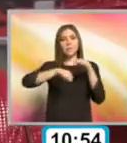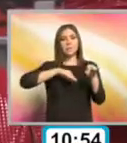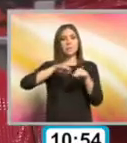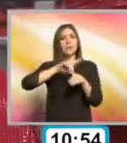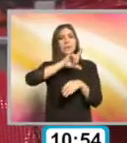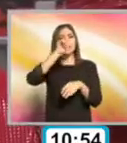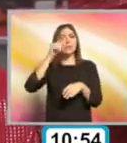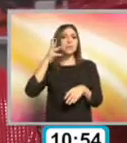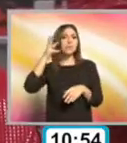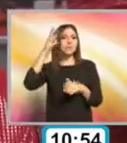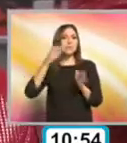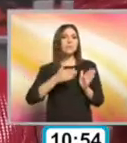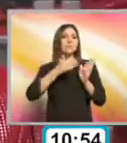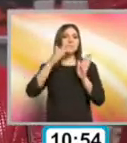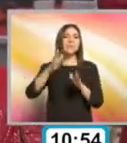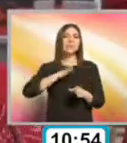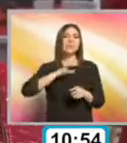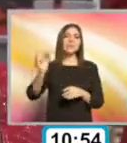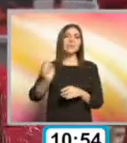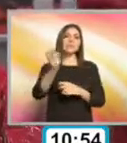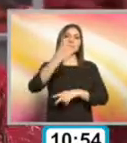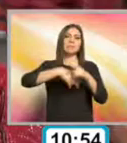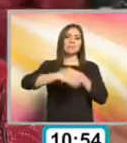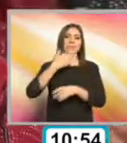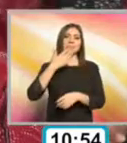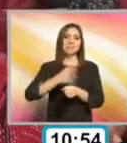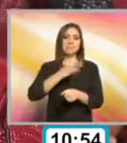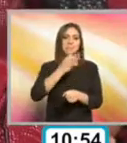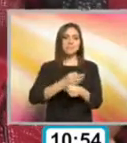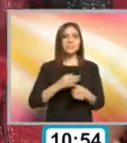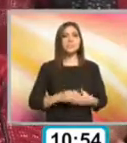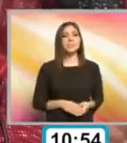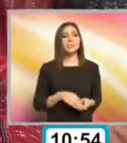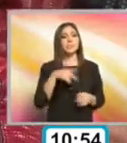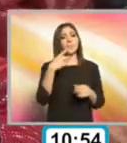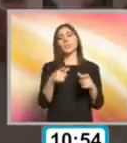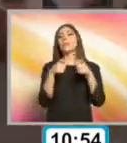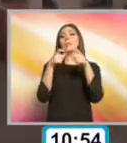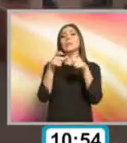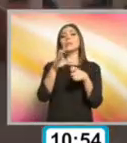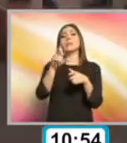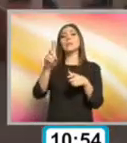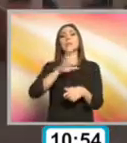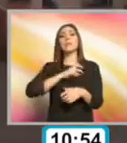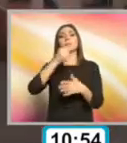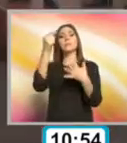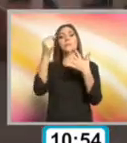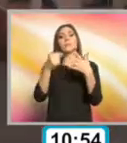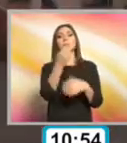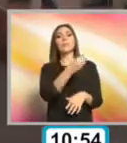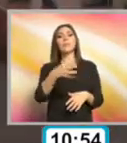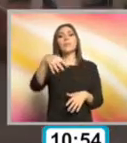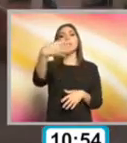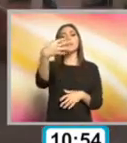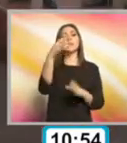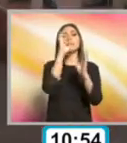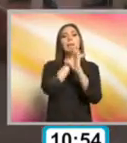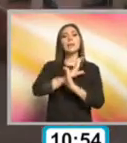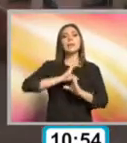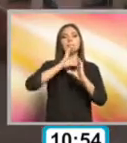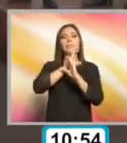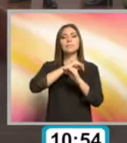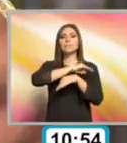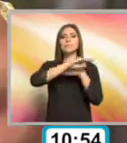tener sus recompensas. Este material pues consta de 14 canciones, 14 canciones que